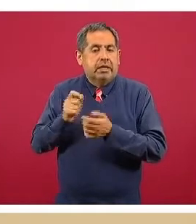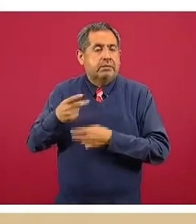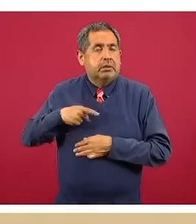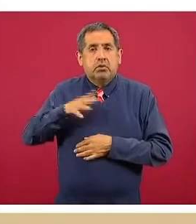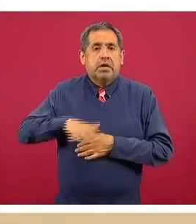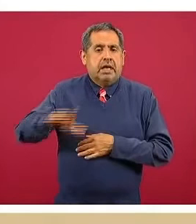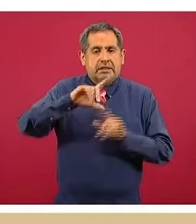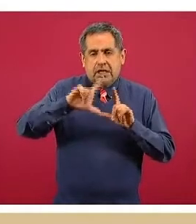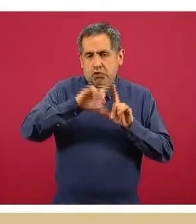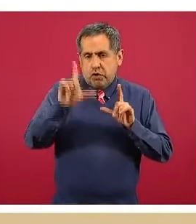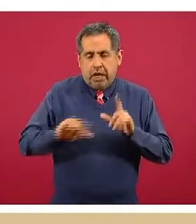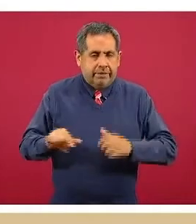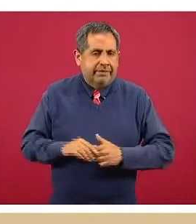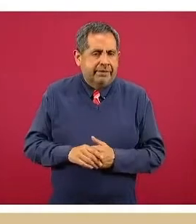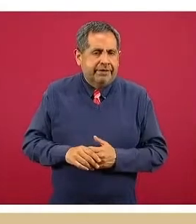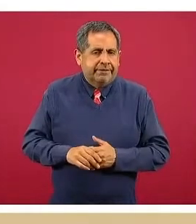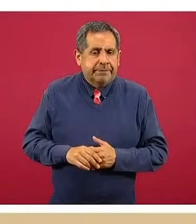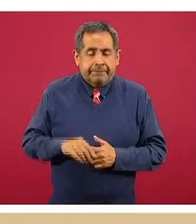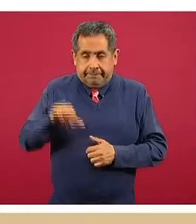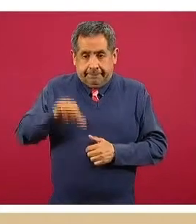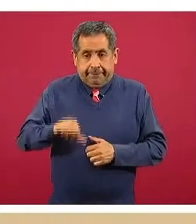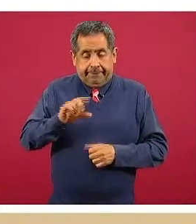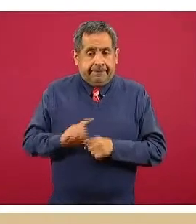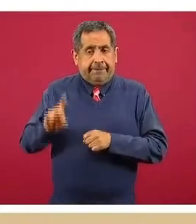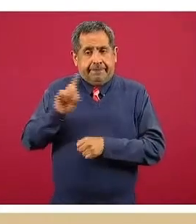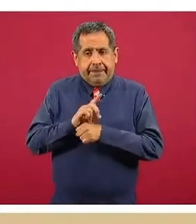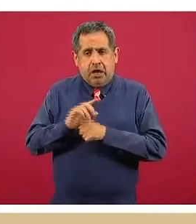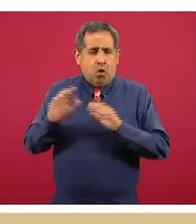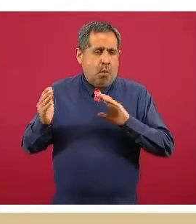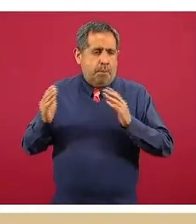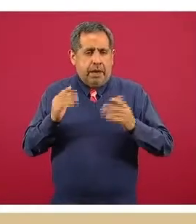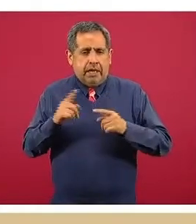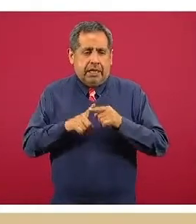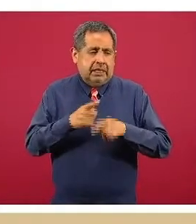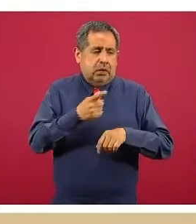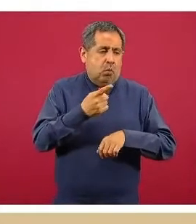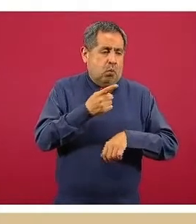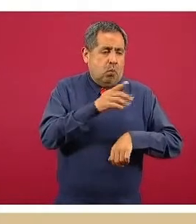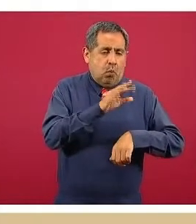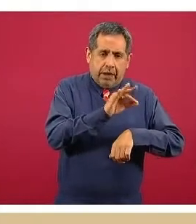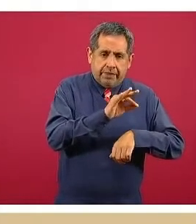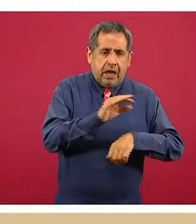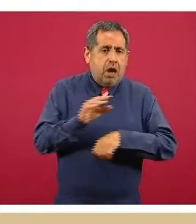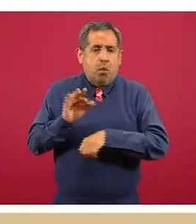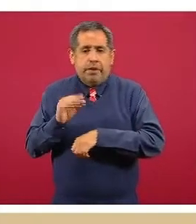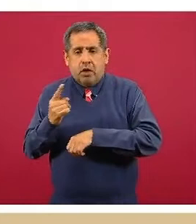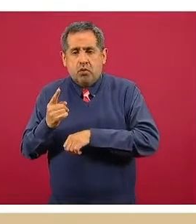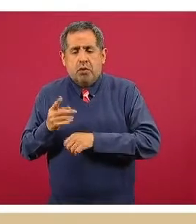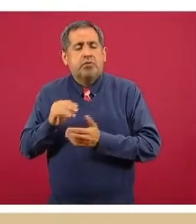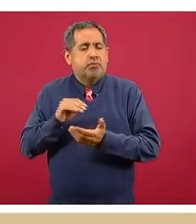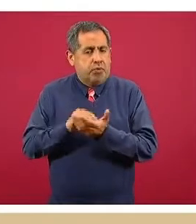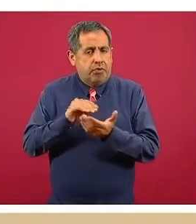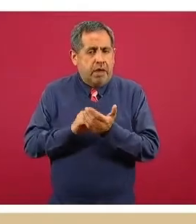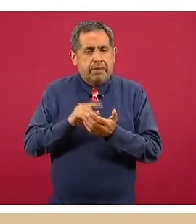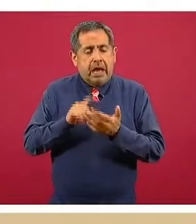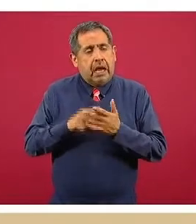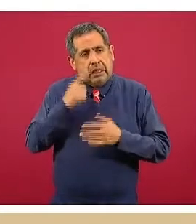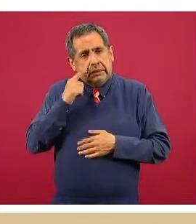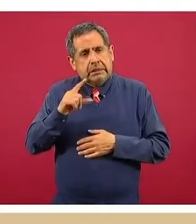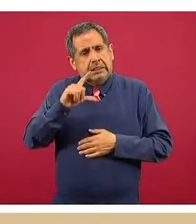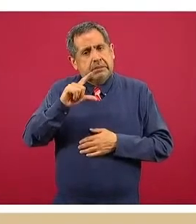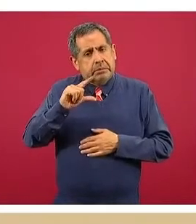a nivel nacional. Para el día de hoy y el comparativo entre la 40 y 41, continuamos todavía con esta